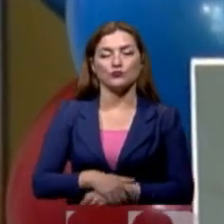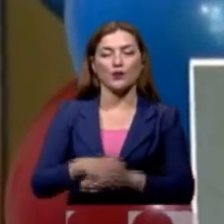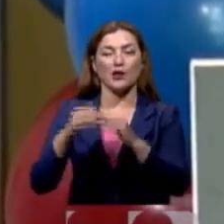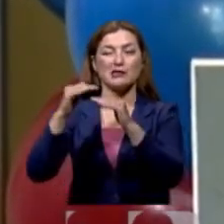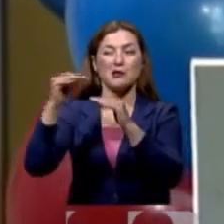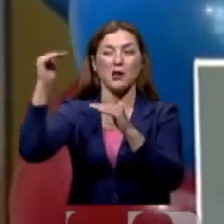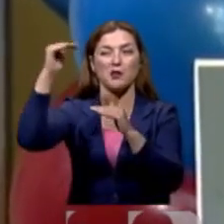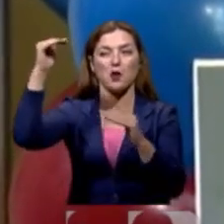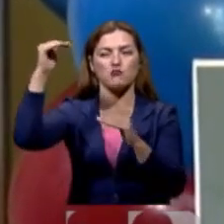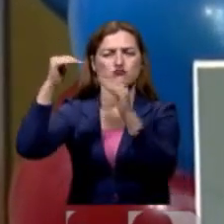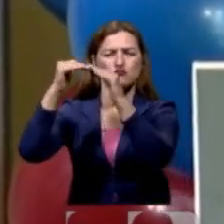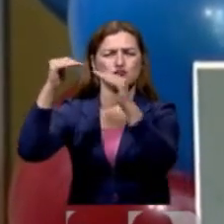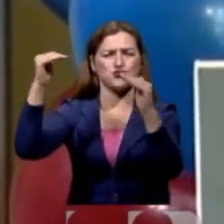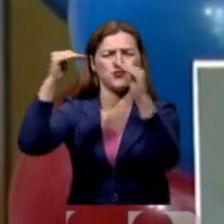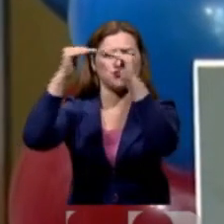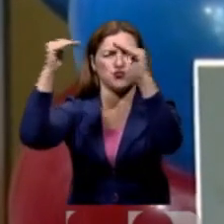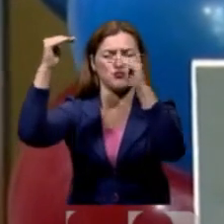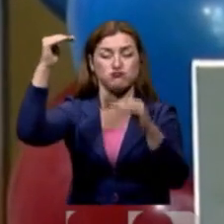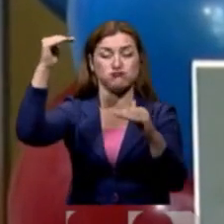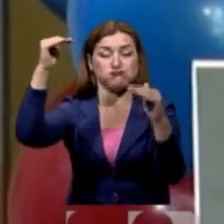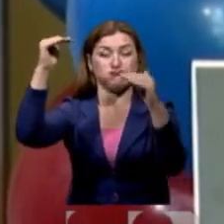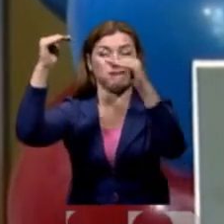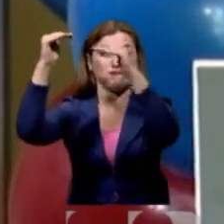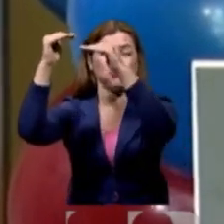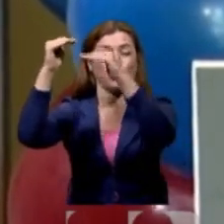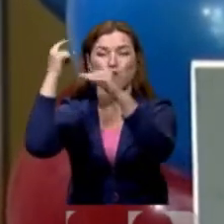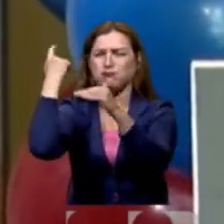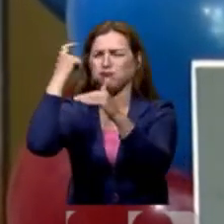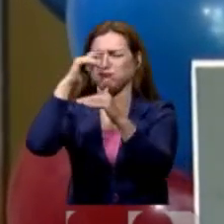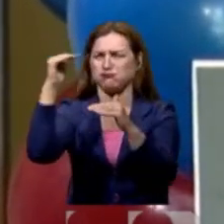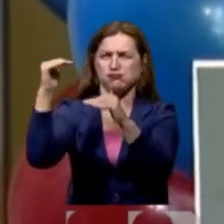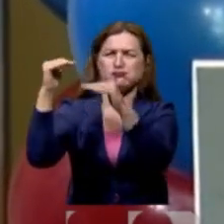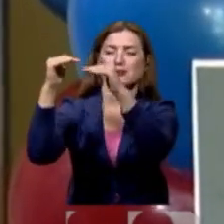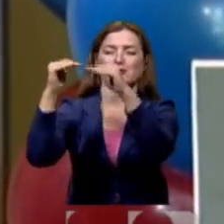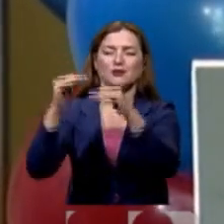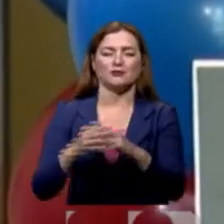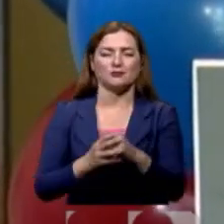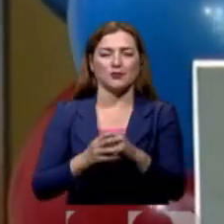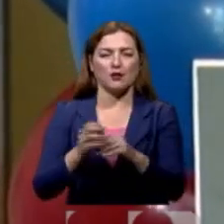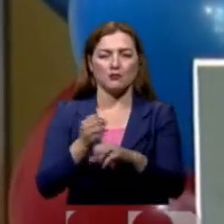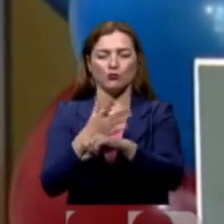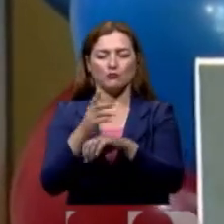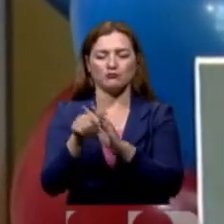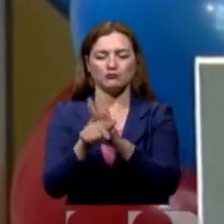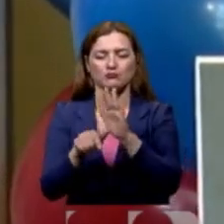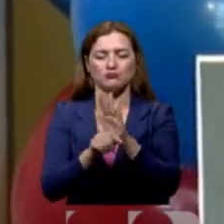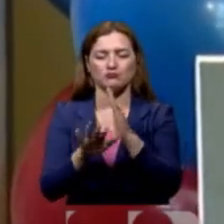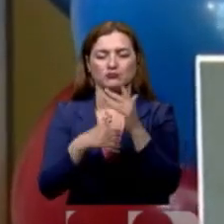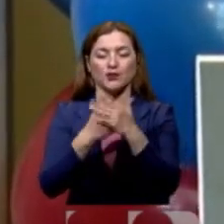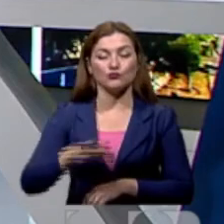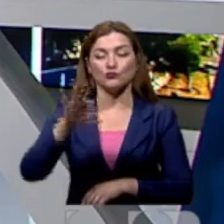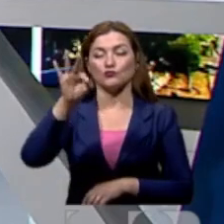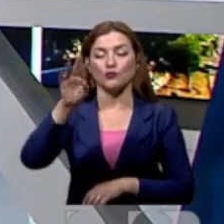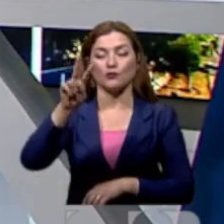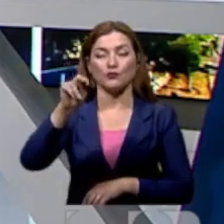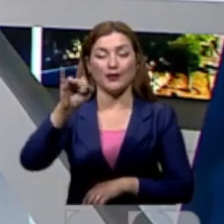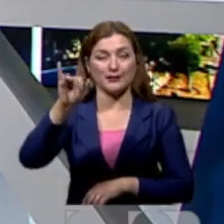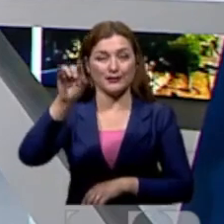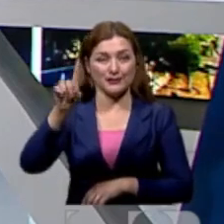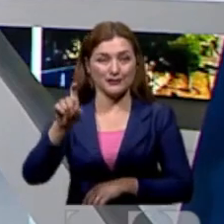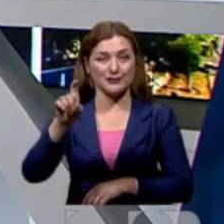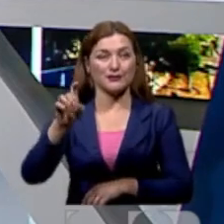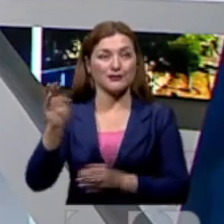cuando sube el nivel de saturación del agua y logra desfogar. Además, el funcionario explicó que las construcciones irregulares provocarían